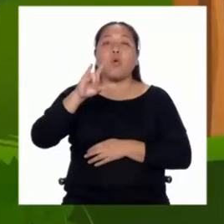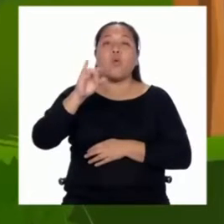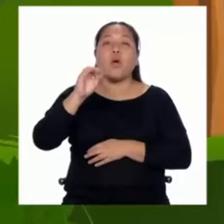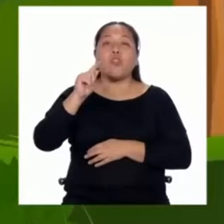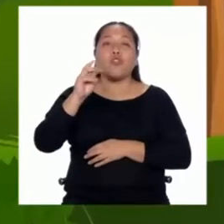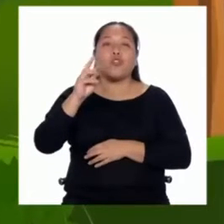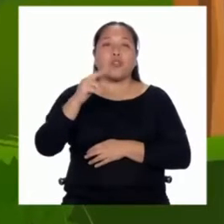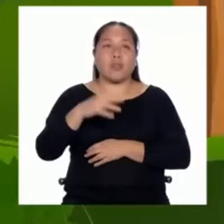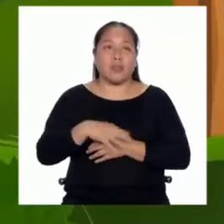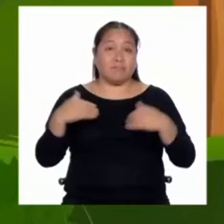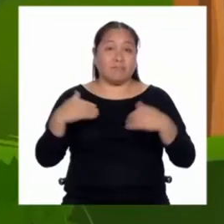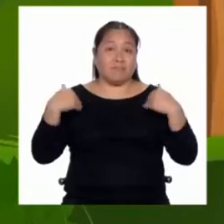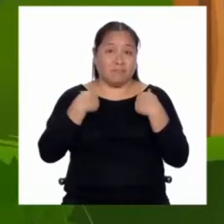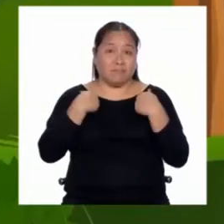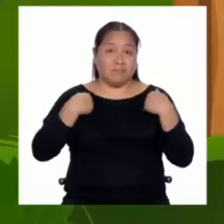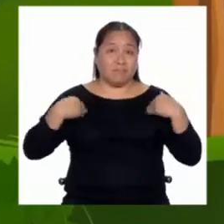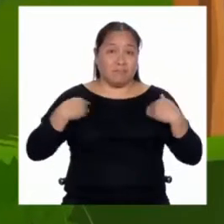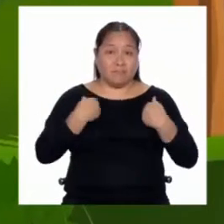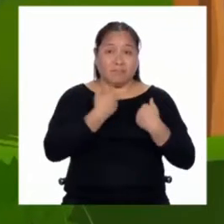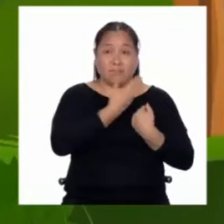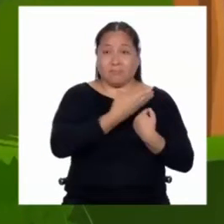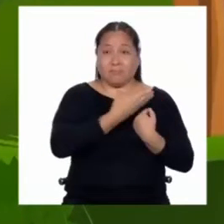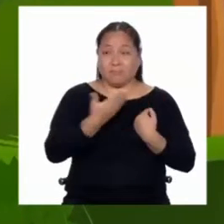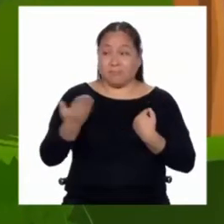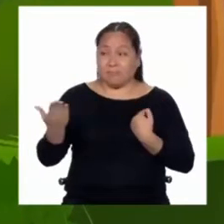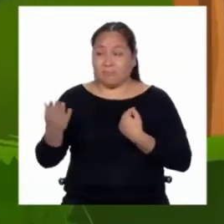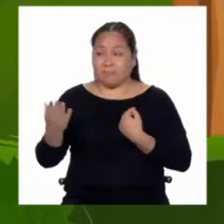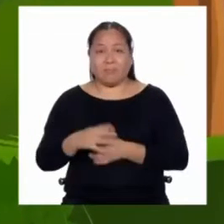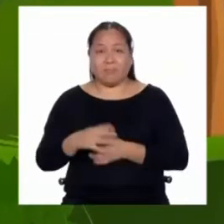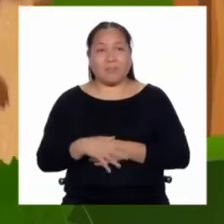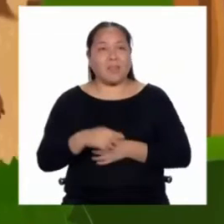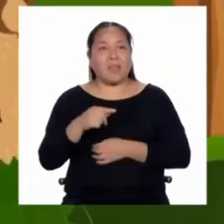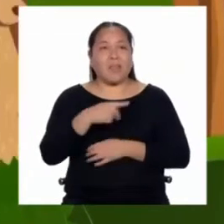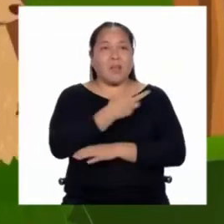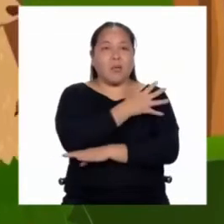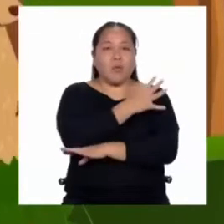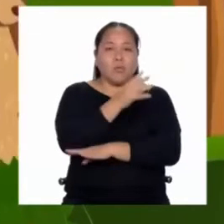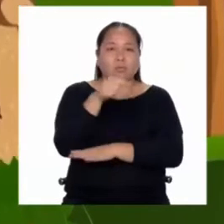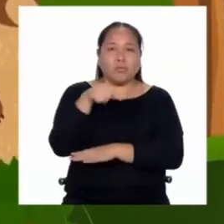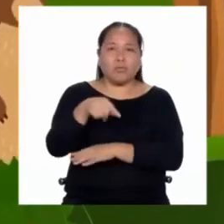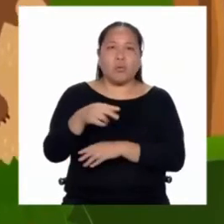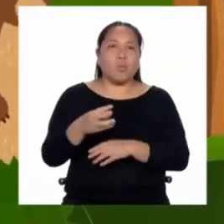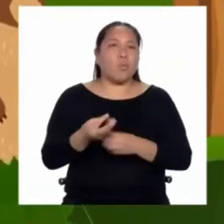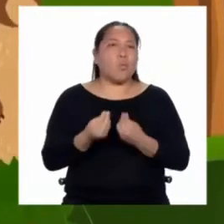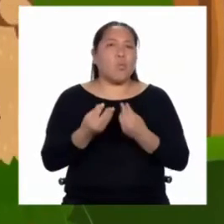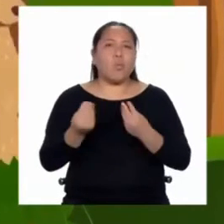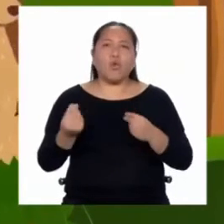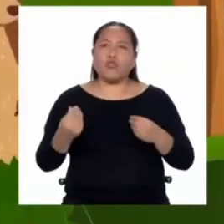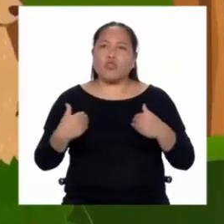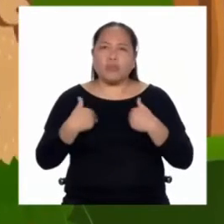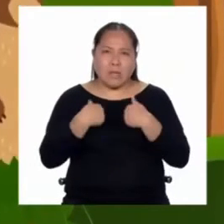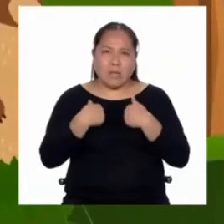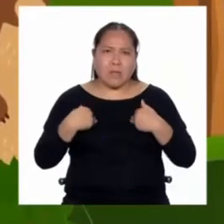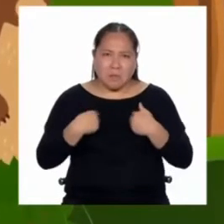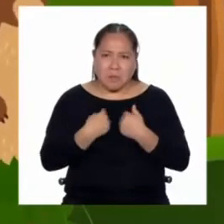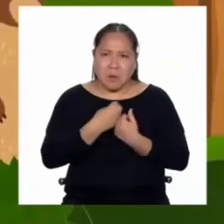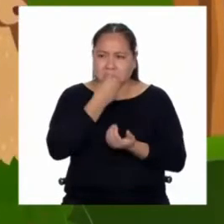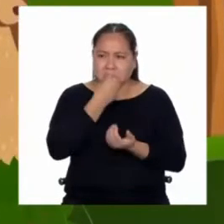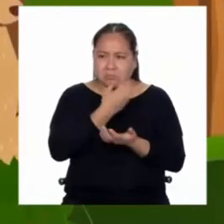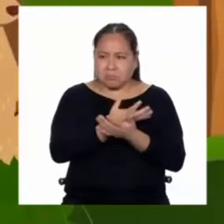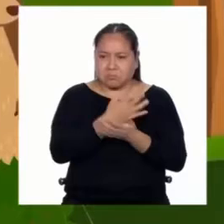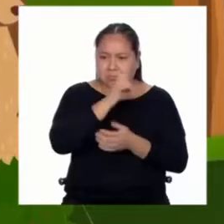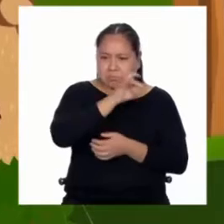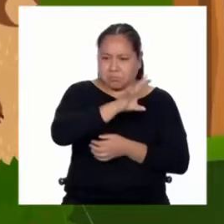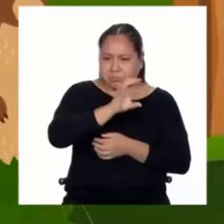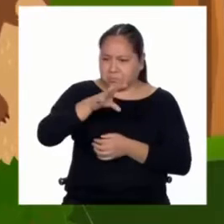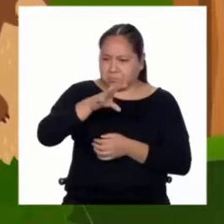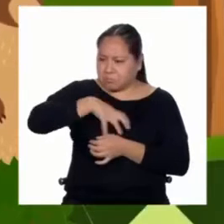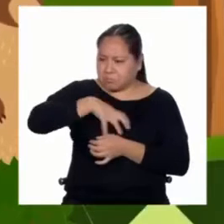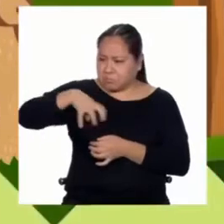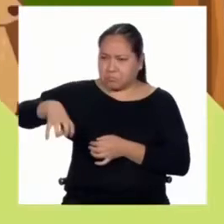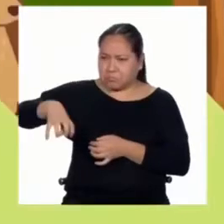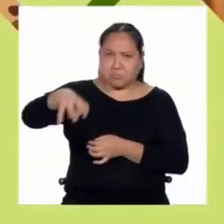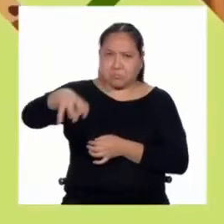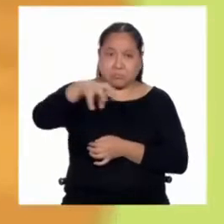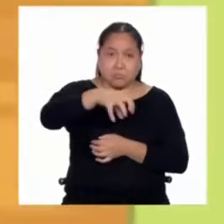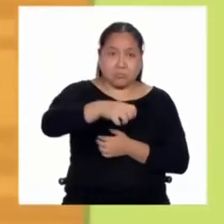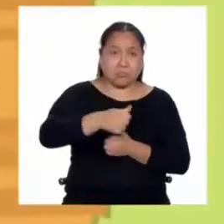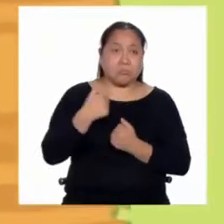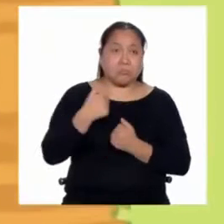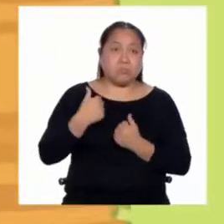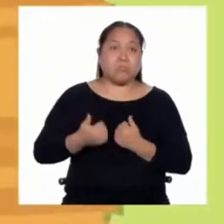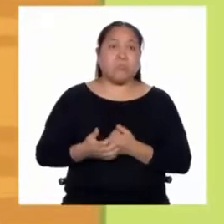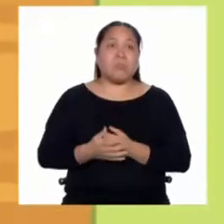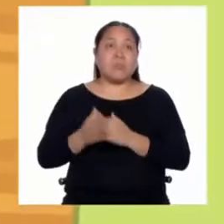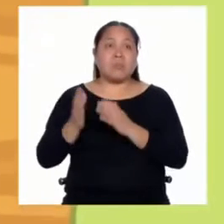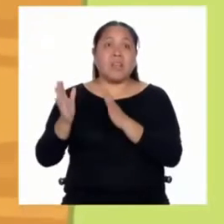variada y rica vegetación que ofrece esta selva le da un mejor hábitat a miles de especies de animales que viven por allí. Por eso